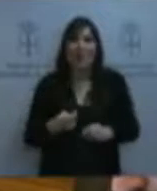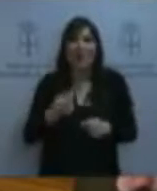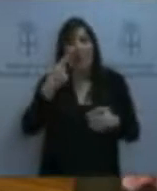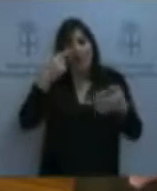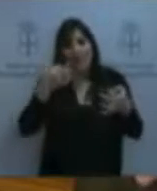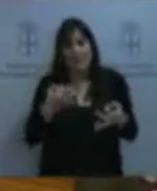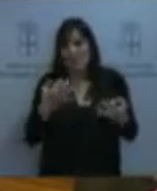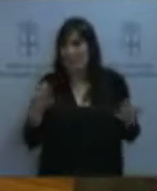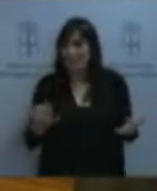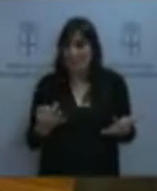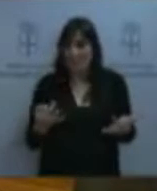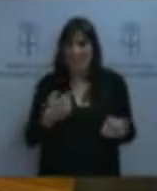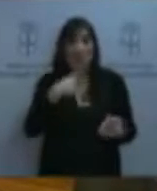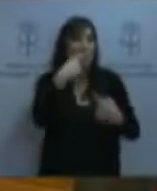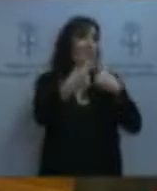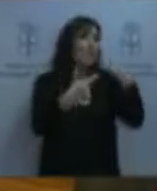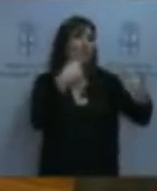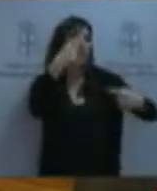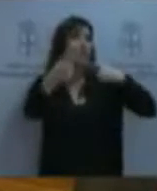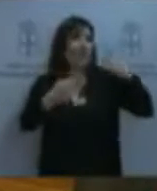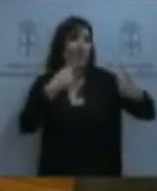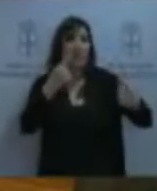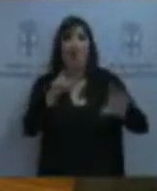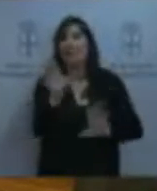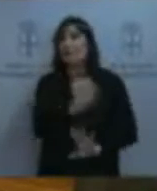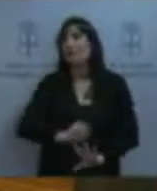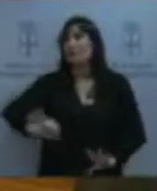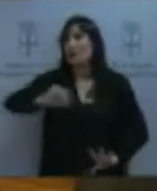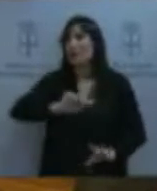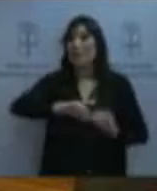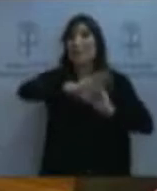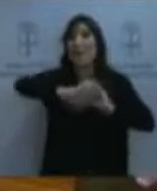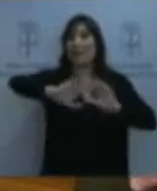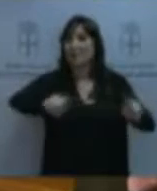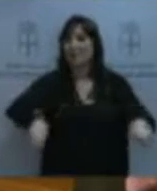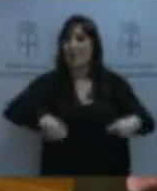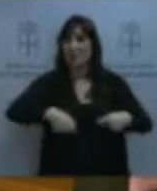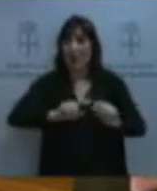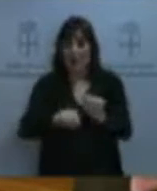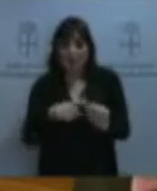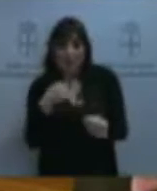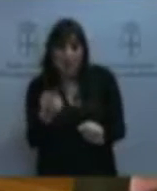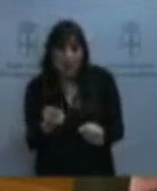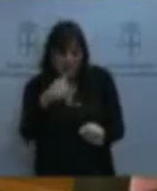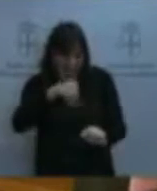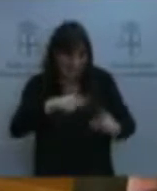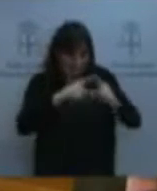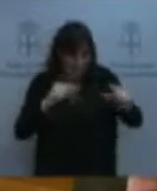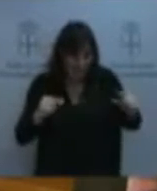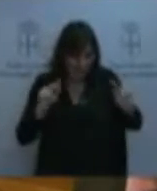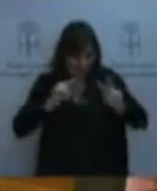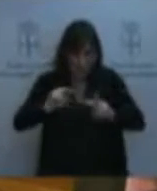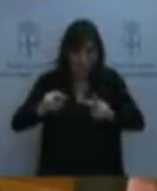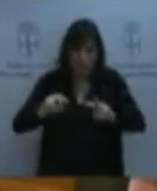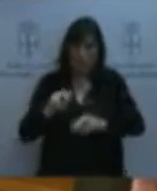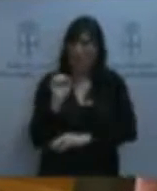afuera con las maravillas de nuestro paraíso natural y hacia adentro pasar olímpicamente de garantizar la conservación de la